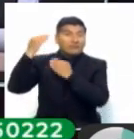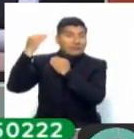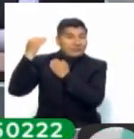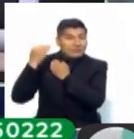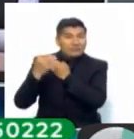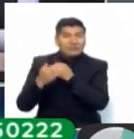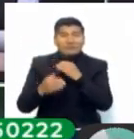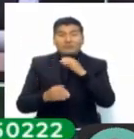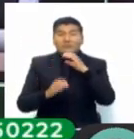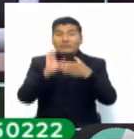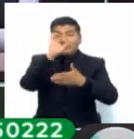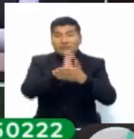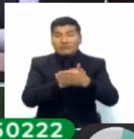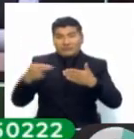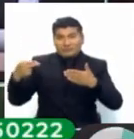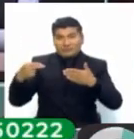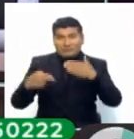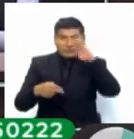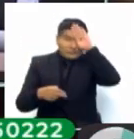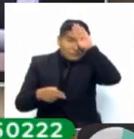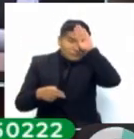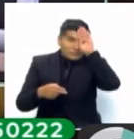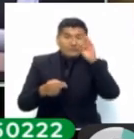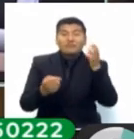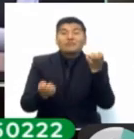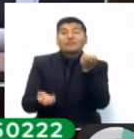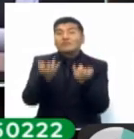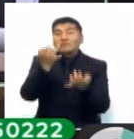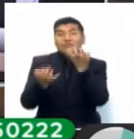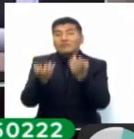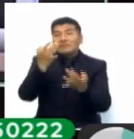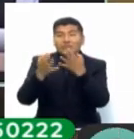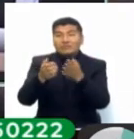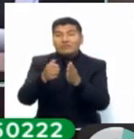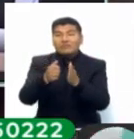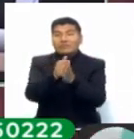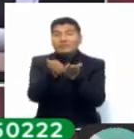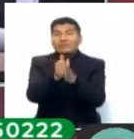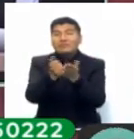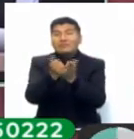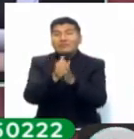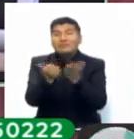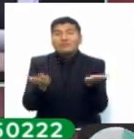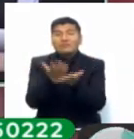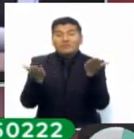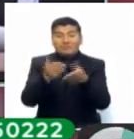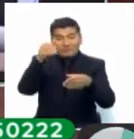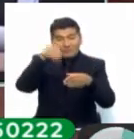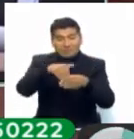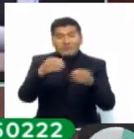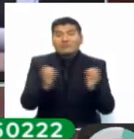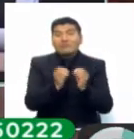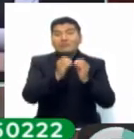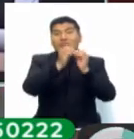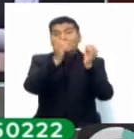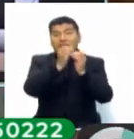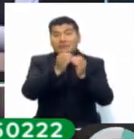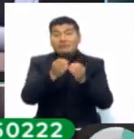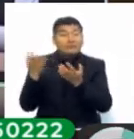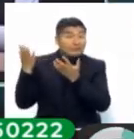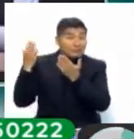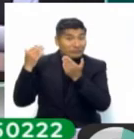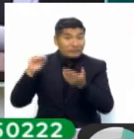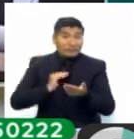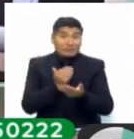de Potosí y de Cobija. Han prendido fuego a las actas de cómputo donde constan los votos de los ciudadanos. Esperamos de